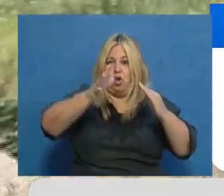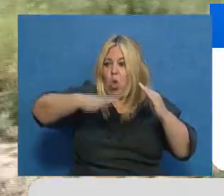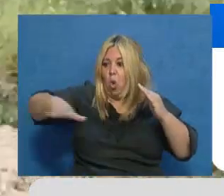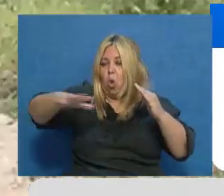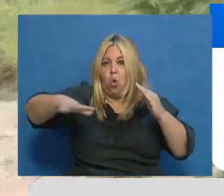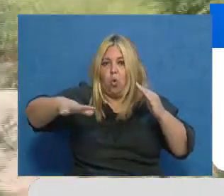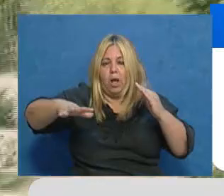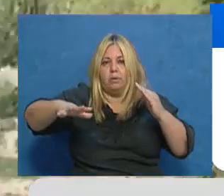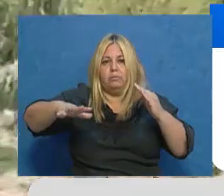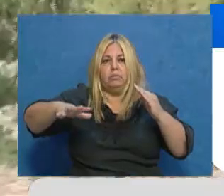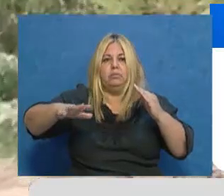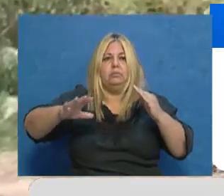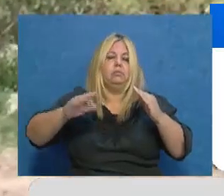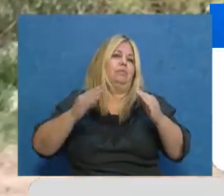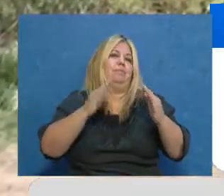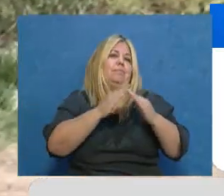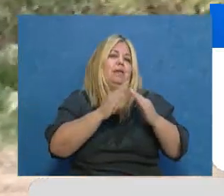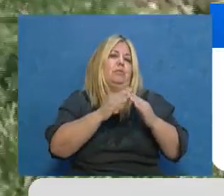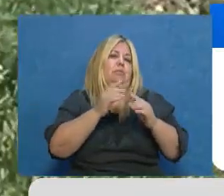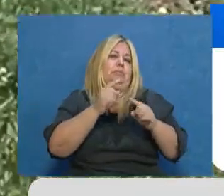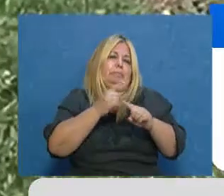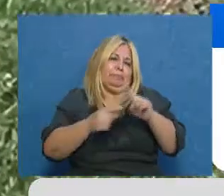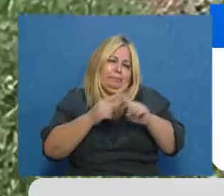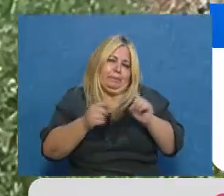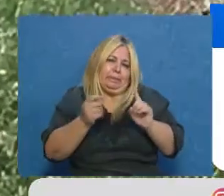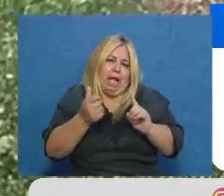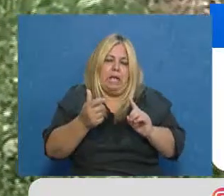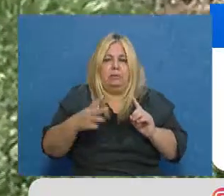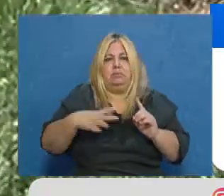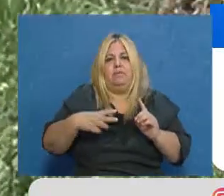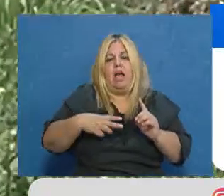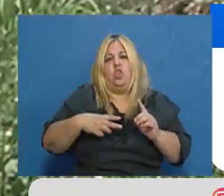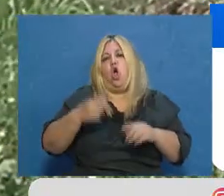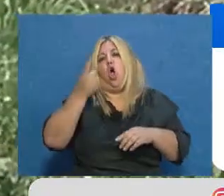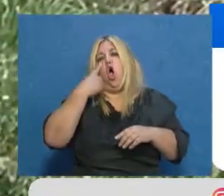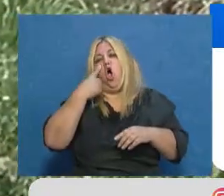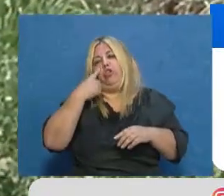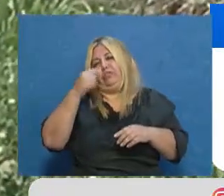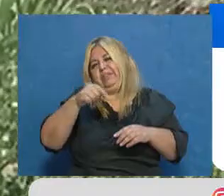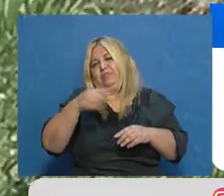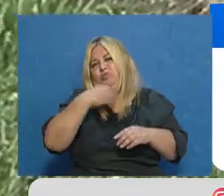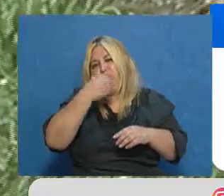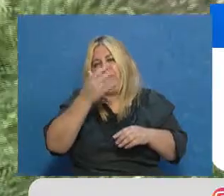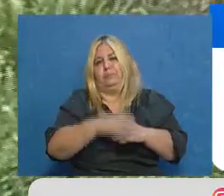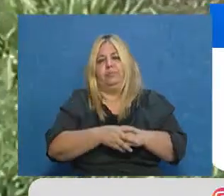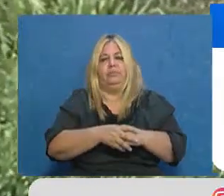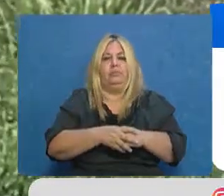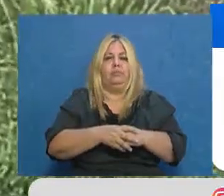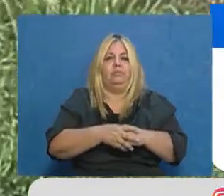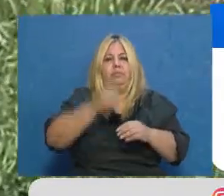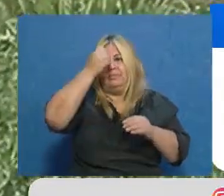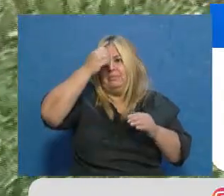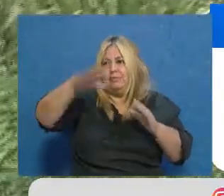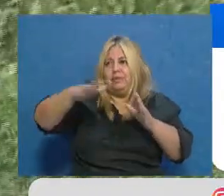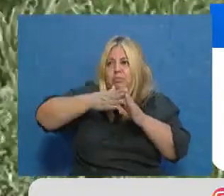cuerpo, hay un barrio semi-privado muy conocido acá en el departamento de Tunuyán. Y el descampado deslinda con